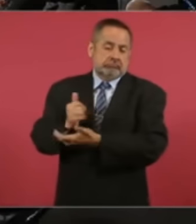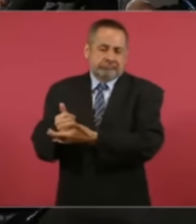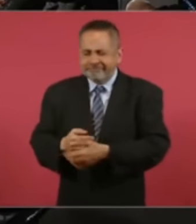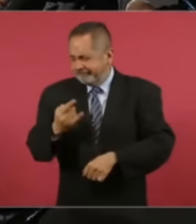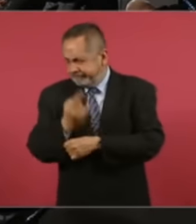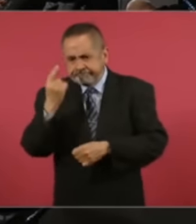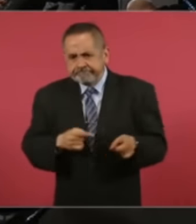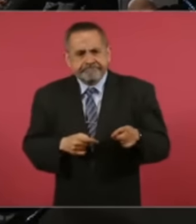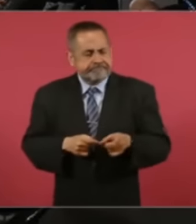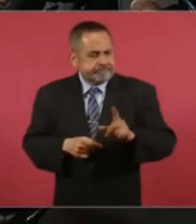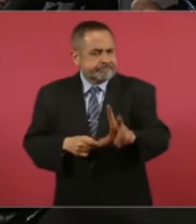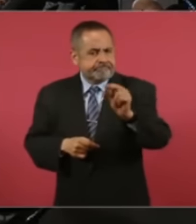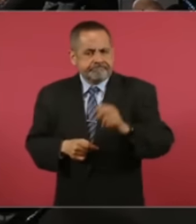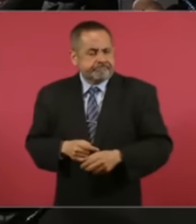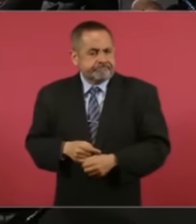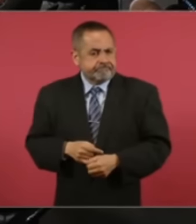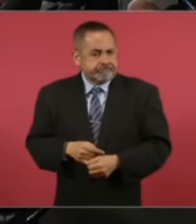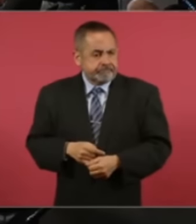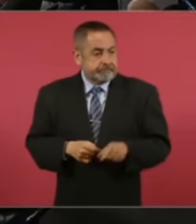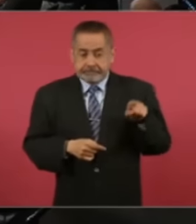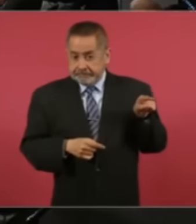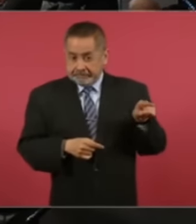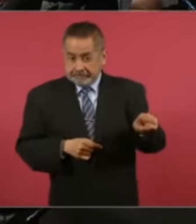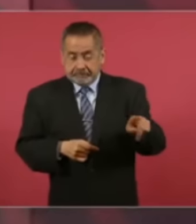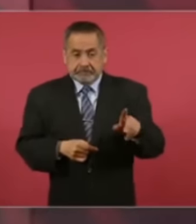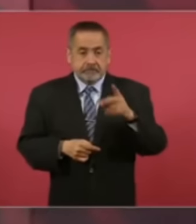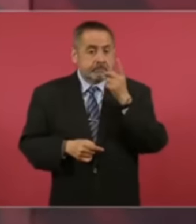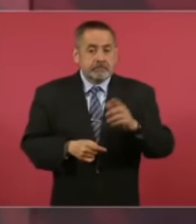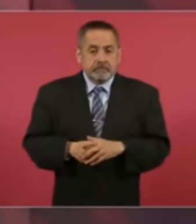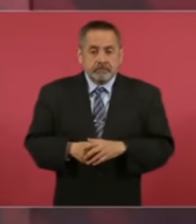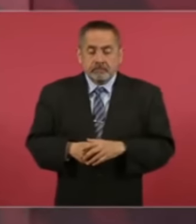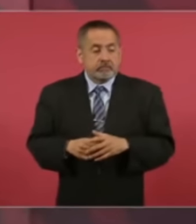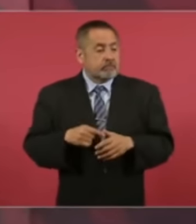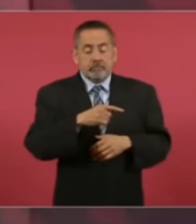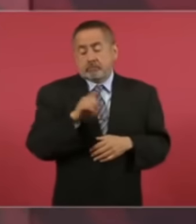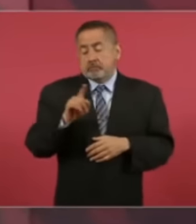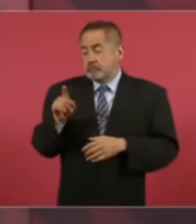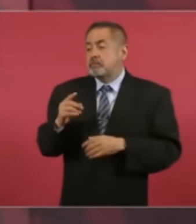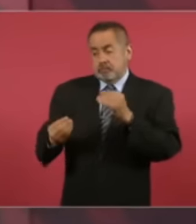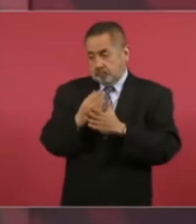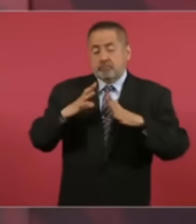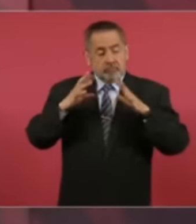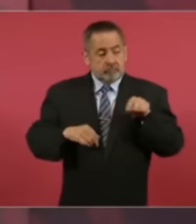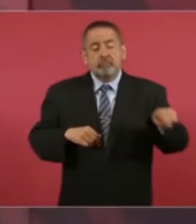como excusa de que no debían haber monopolios,